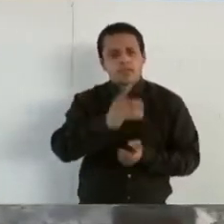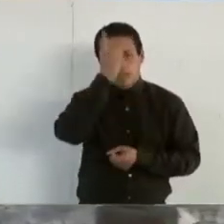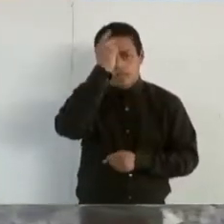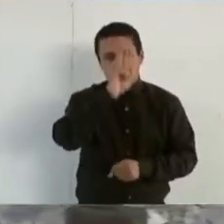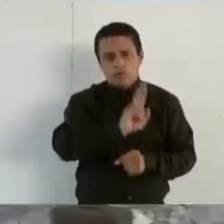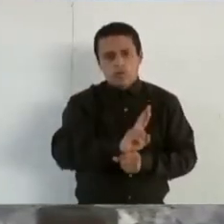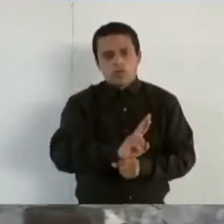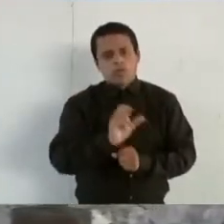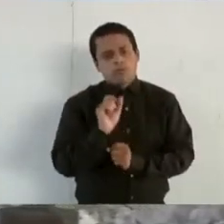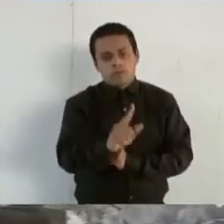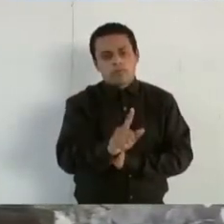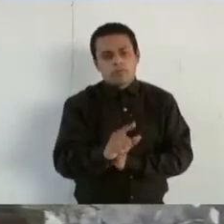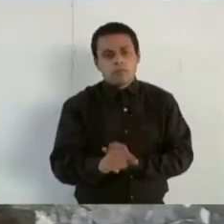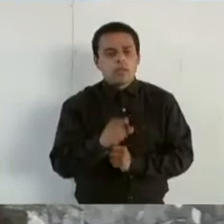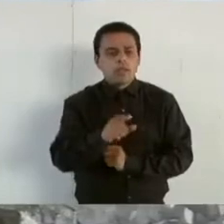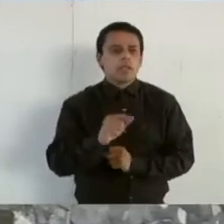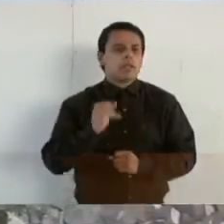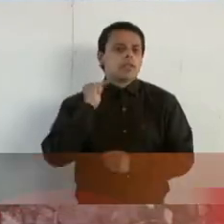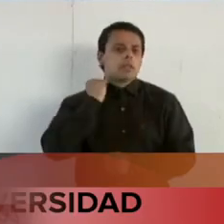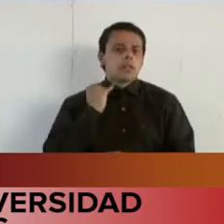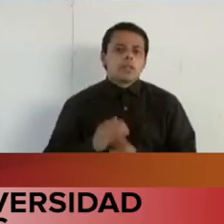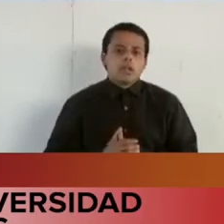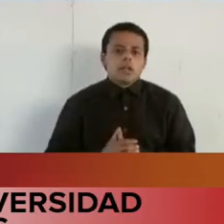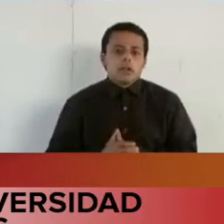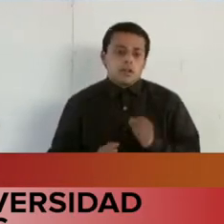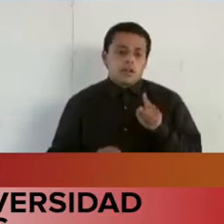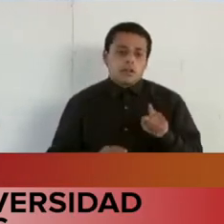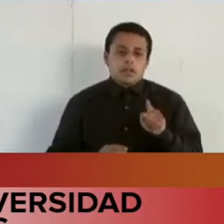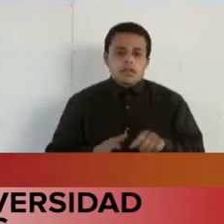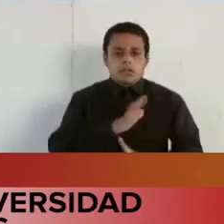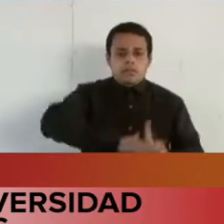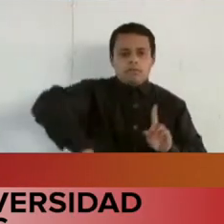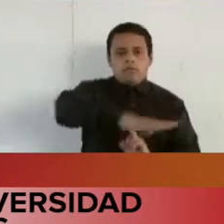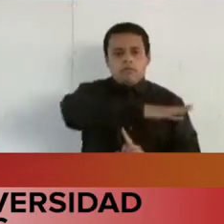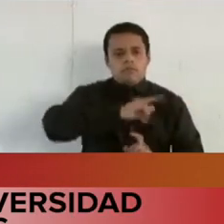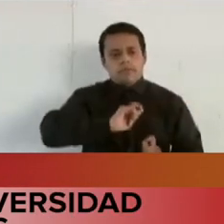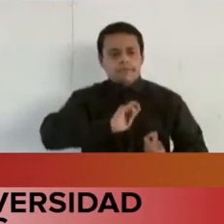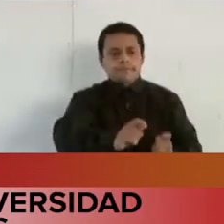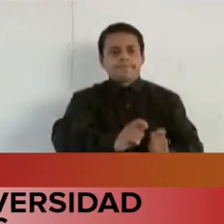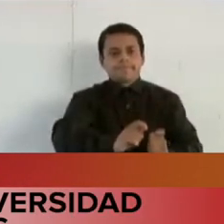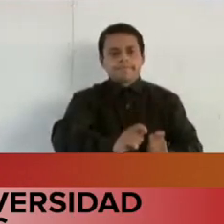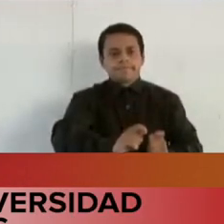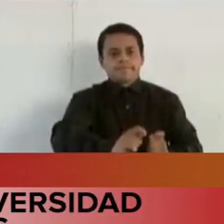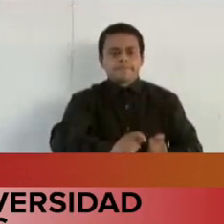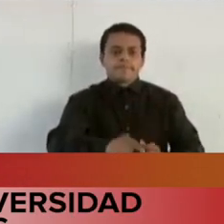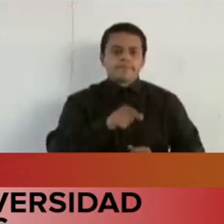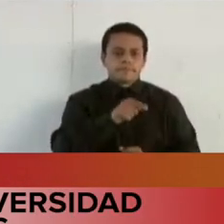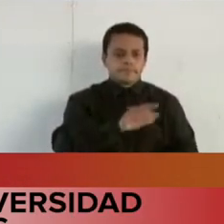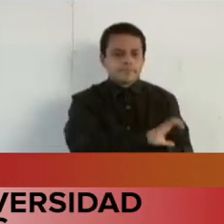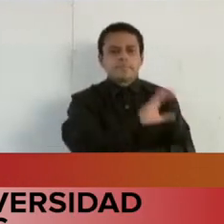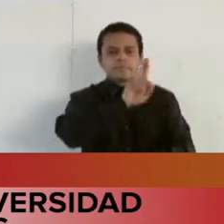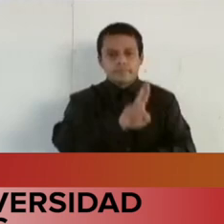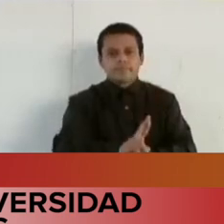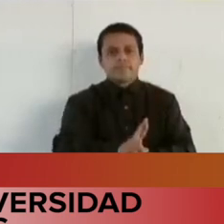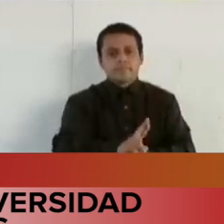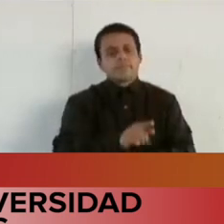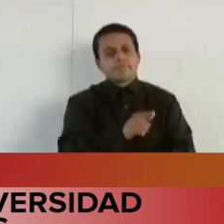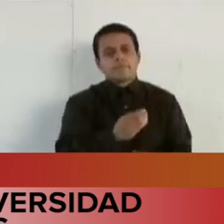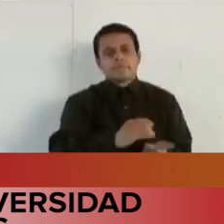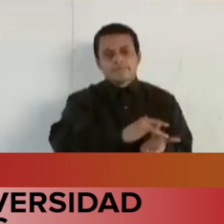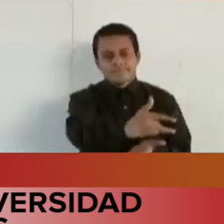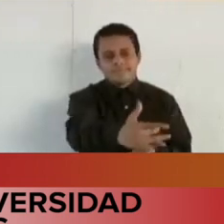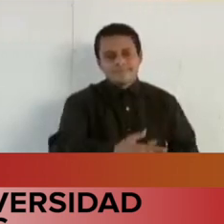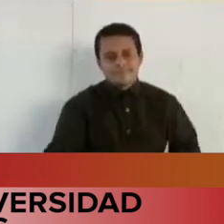también, ingeniero ambiental, que es el coordinador editorial de esta